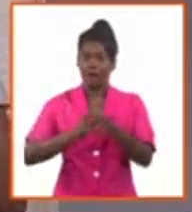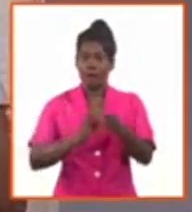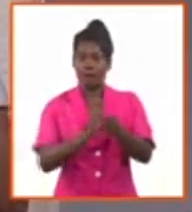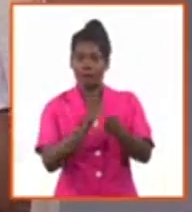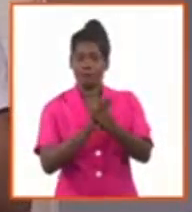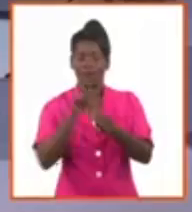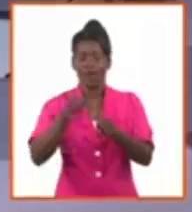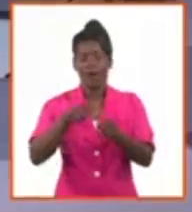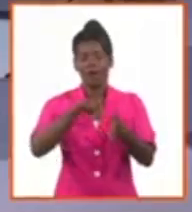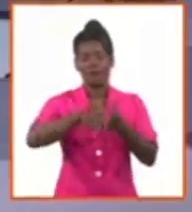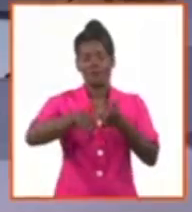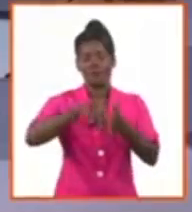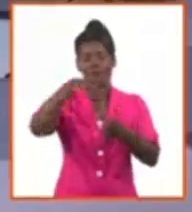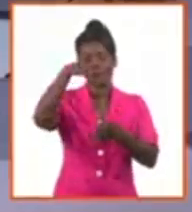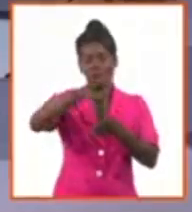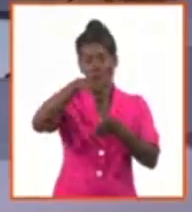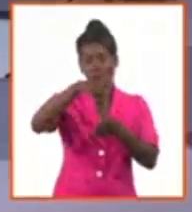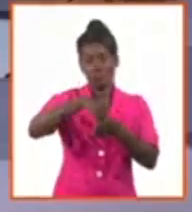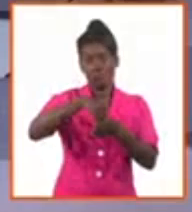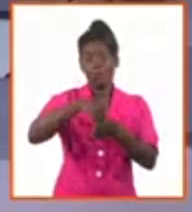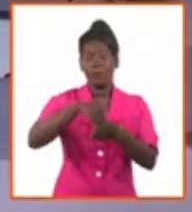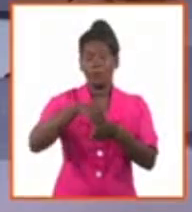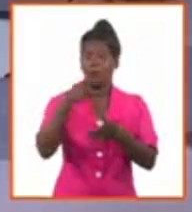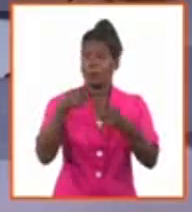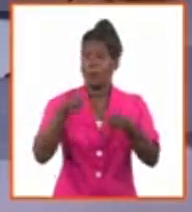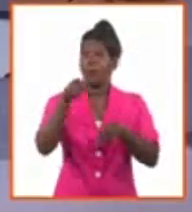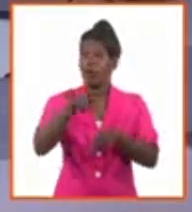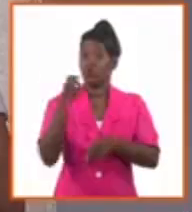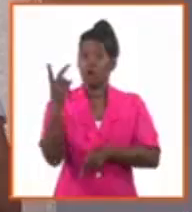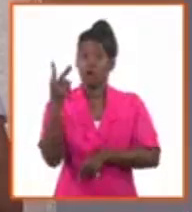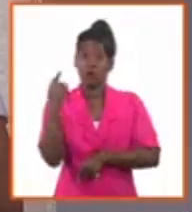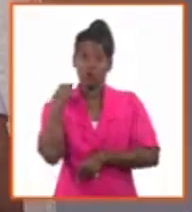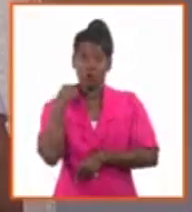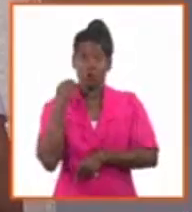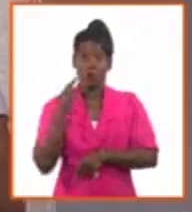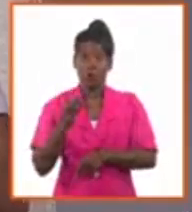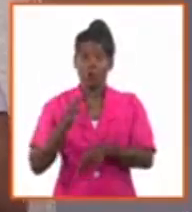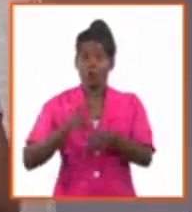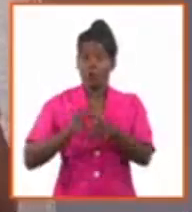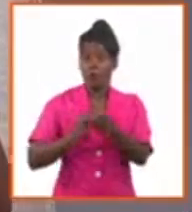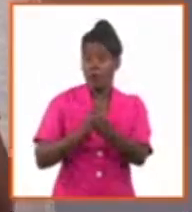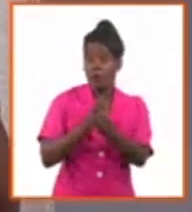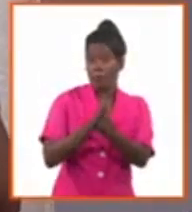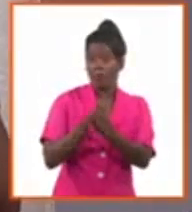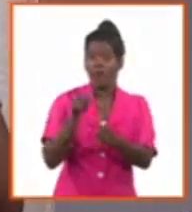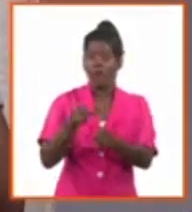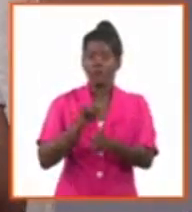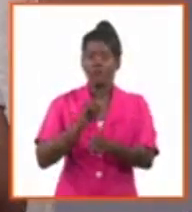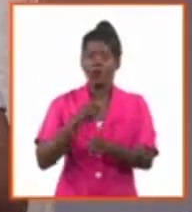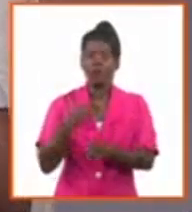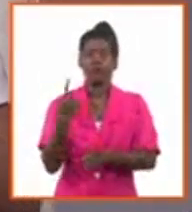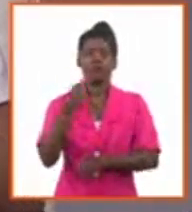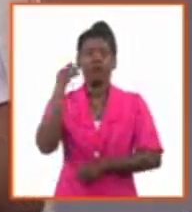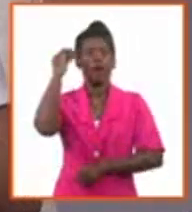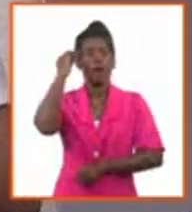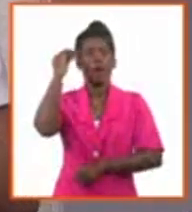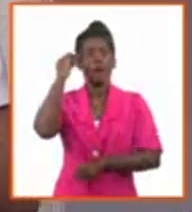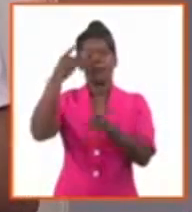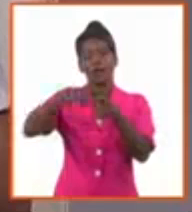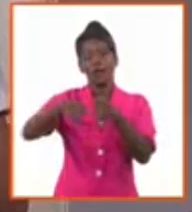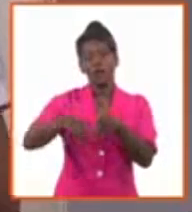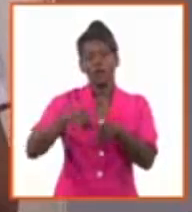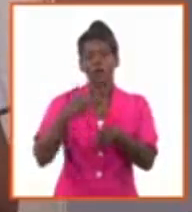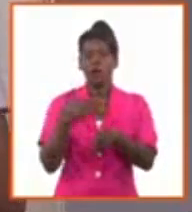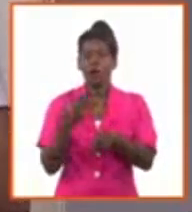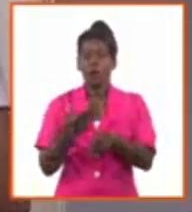y precisamente el Congreso de la FEU. No obstante, estos 2 años de pandemia también han servido como un espacio de articulación